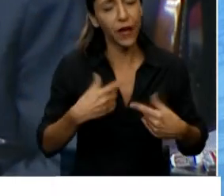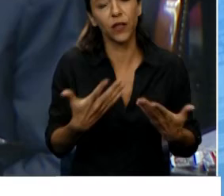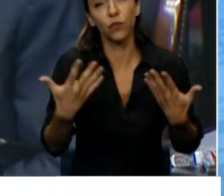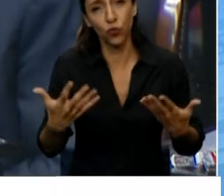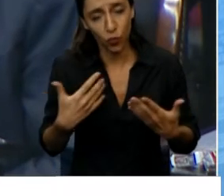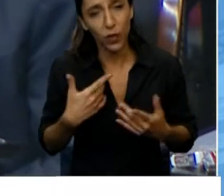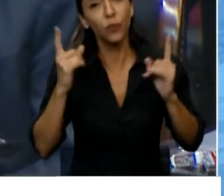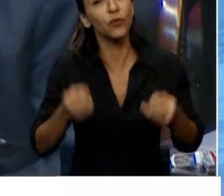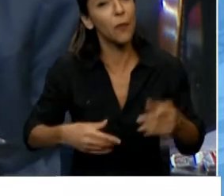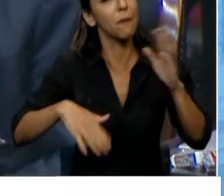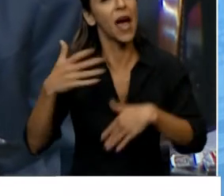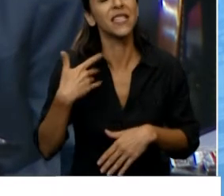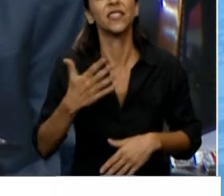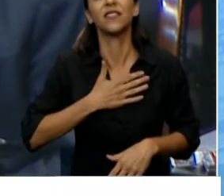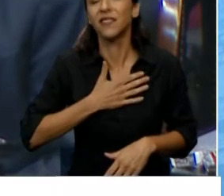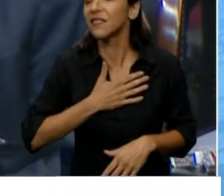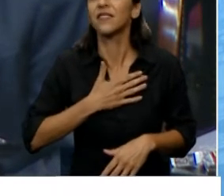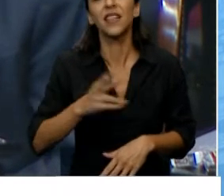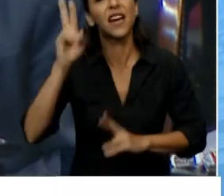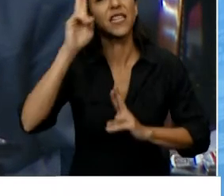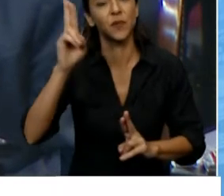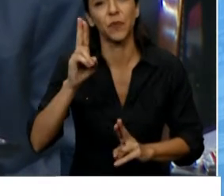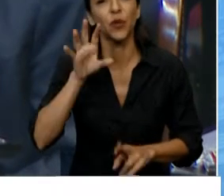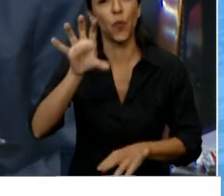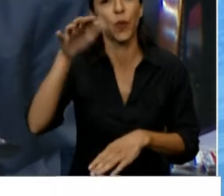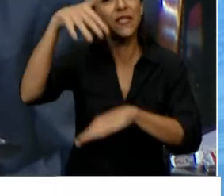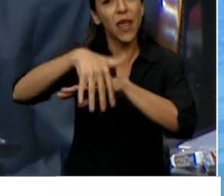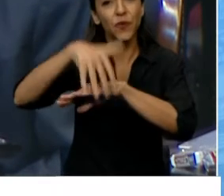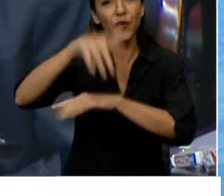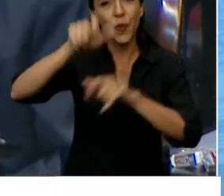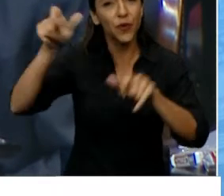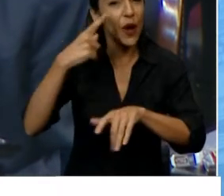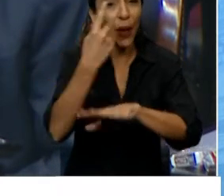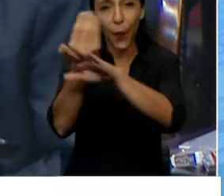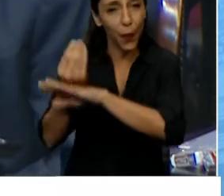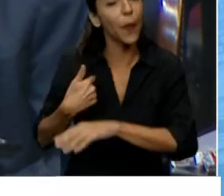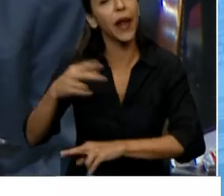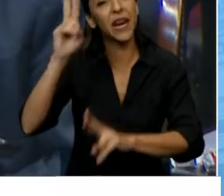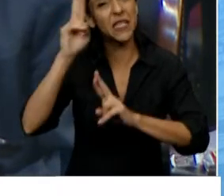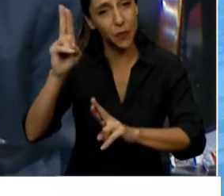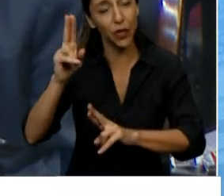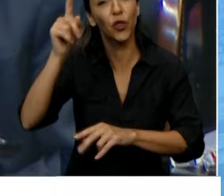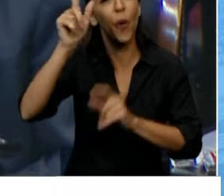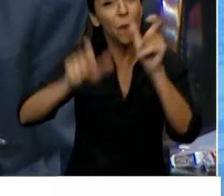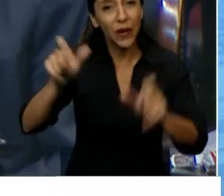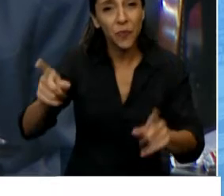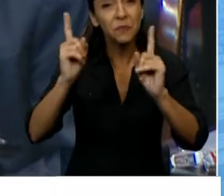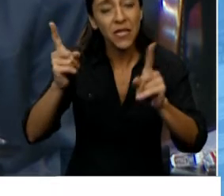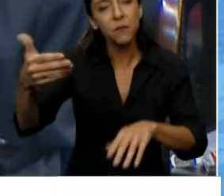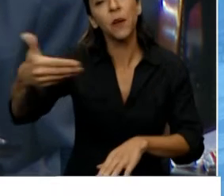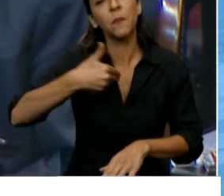muchos misioneros que a lo largo y ancho de la tierra colorada nos han venido pidiendo que votemos